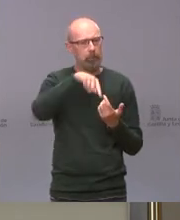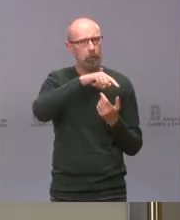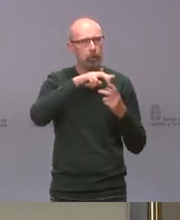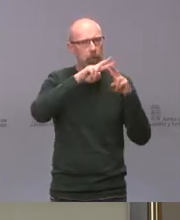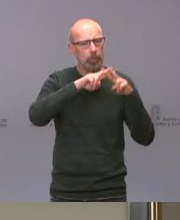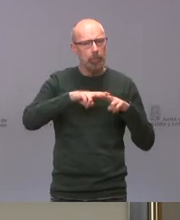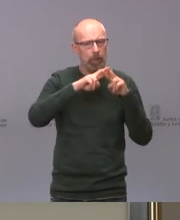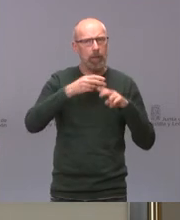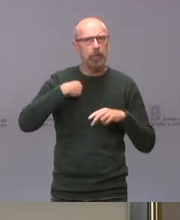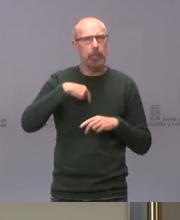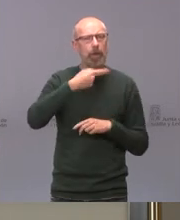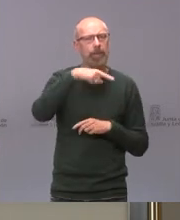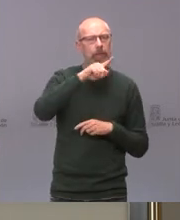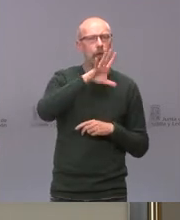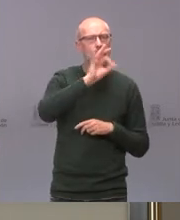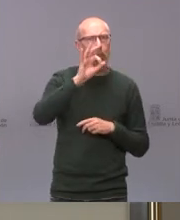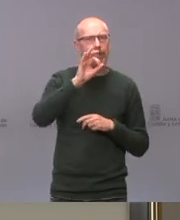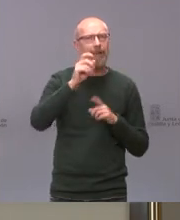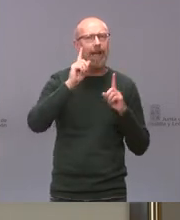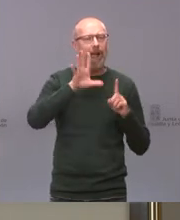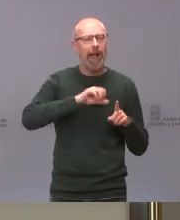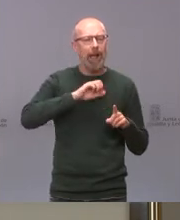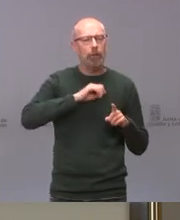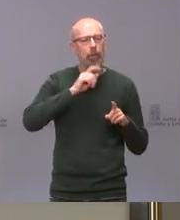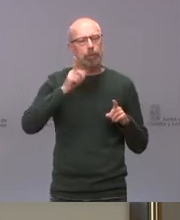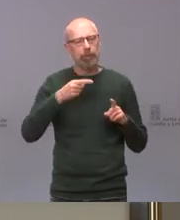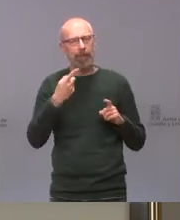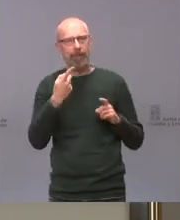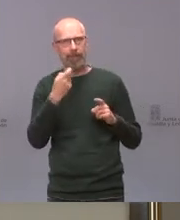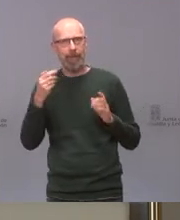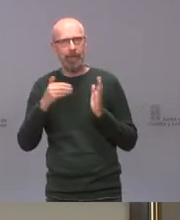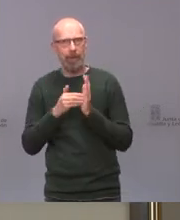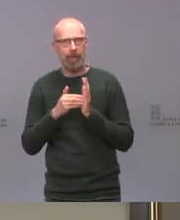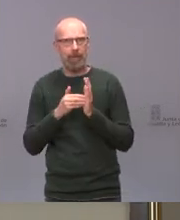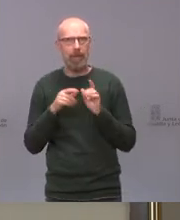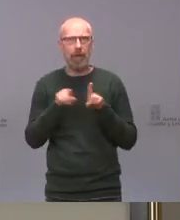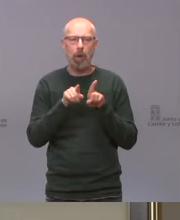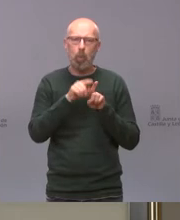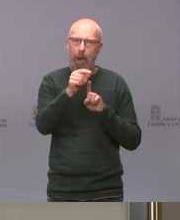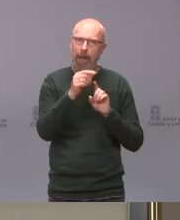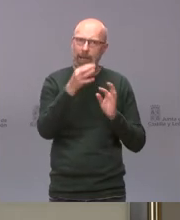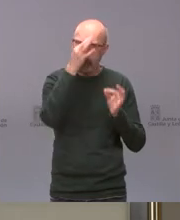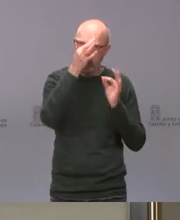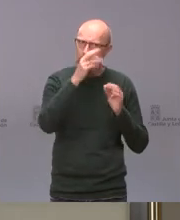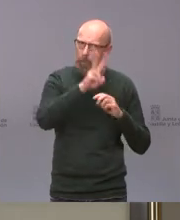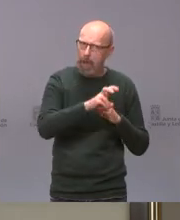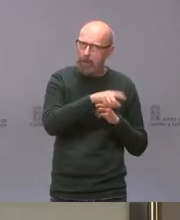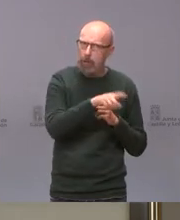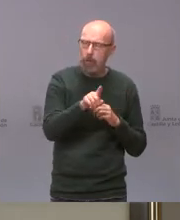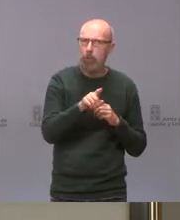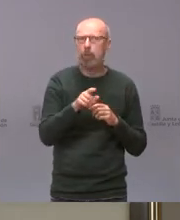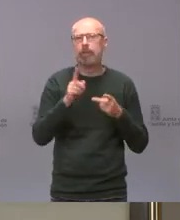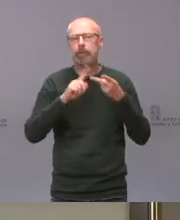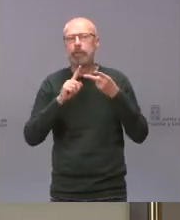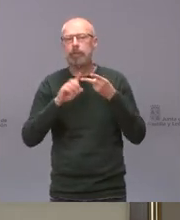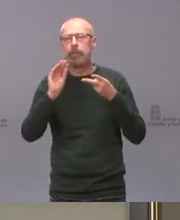150 casos por 100.000 como punto de inflexión para cerrar el interior de la hostelería, ¿o no? ¿Se va a mantener eso? Y luego me gustaría saber dónde han quedado un